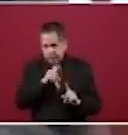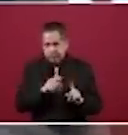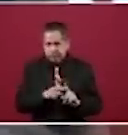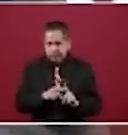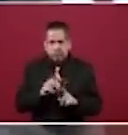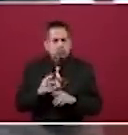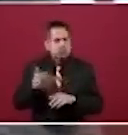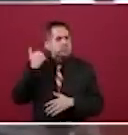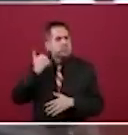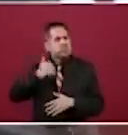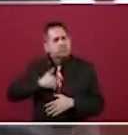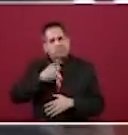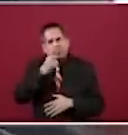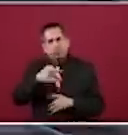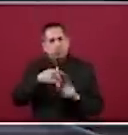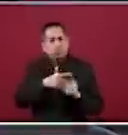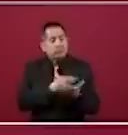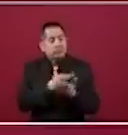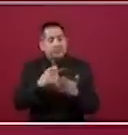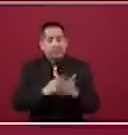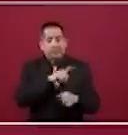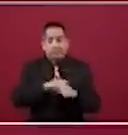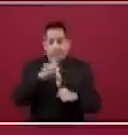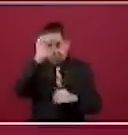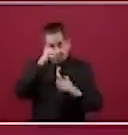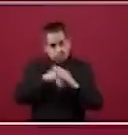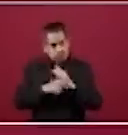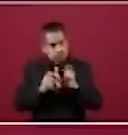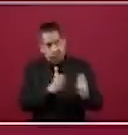les decía yo ayer, Premio Nacional de Ciencia